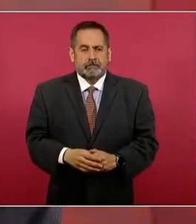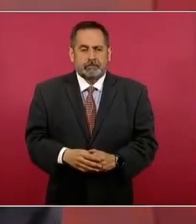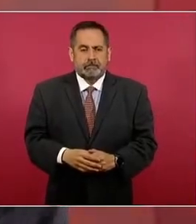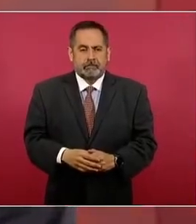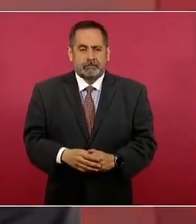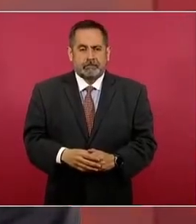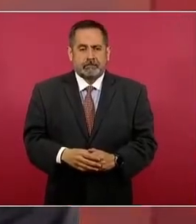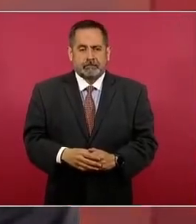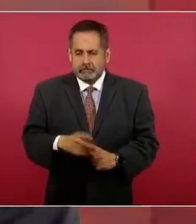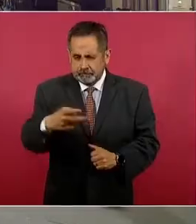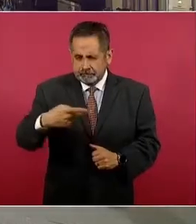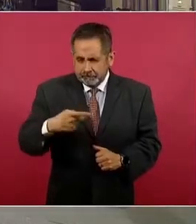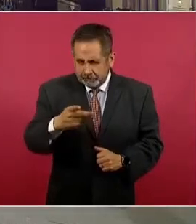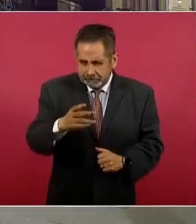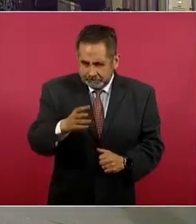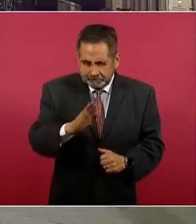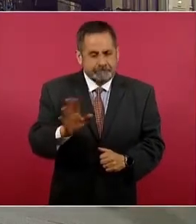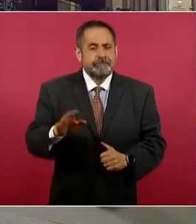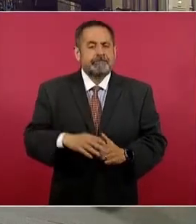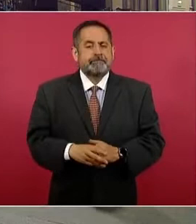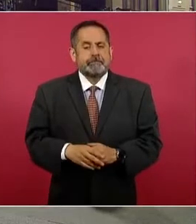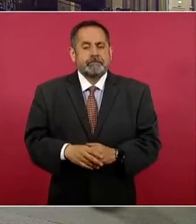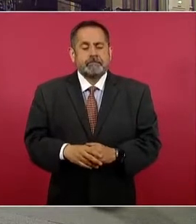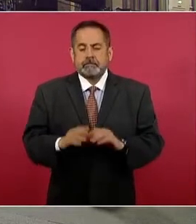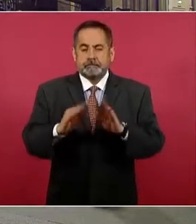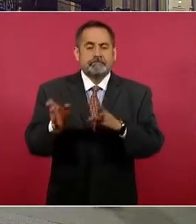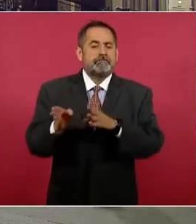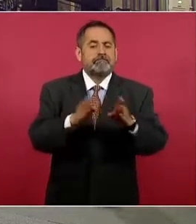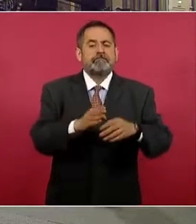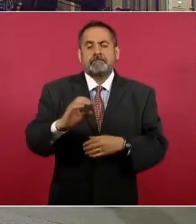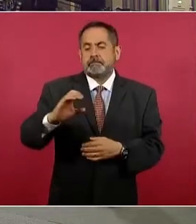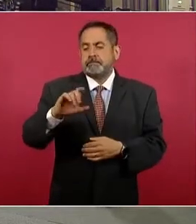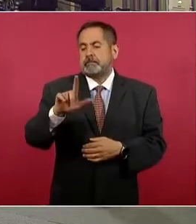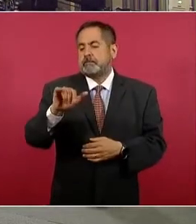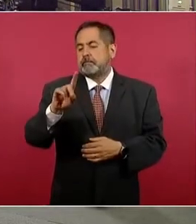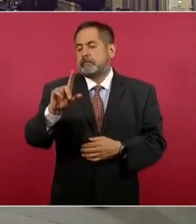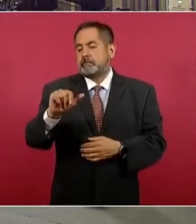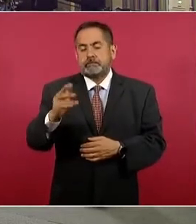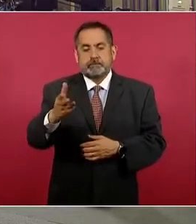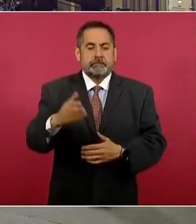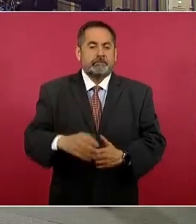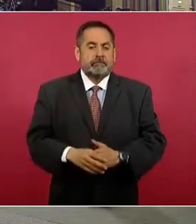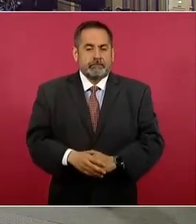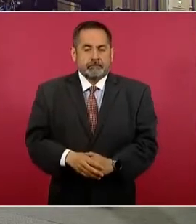Esas eran tus preguntas, ¿no? Sí, entonces Claudia.